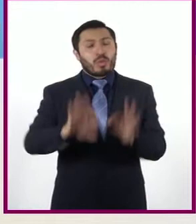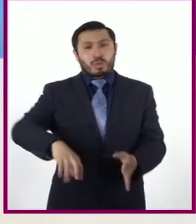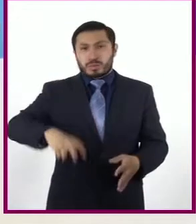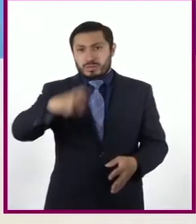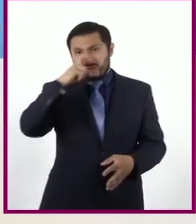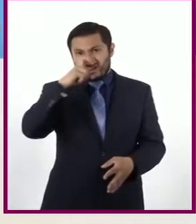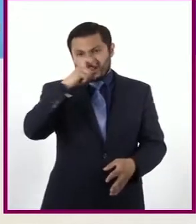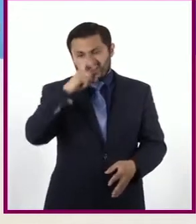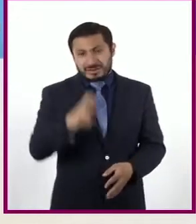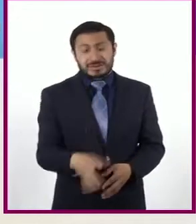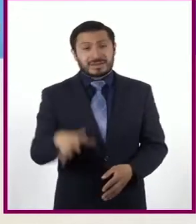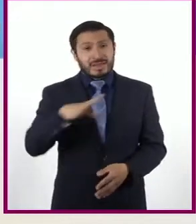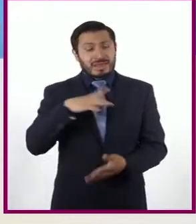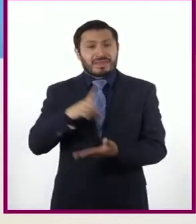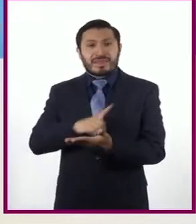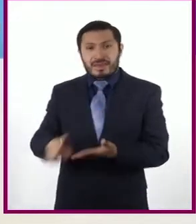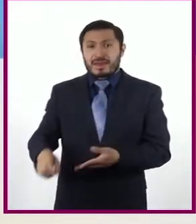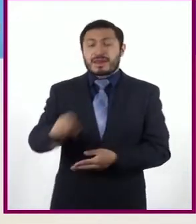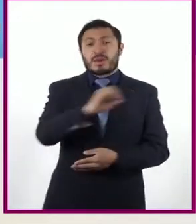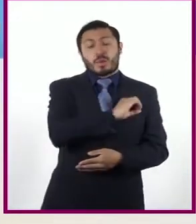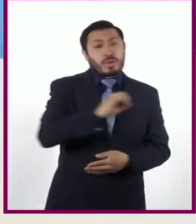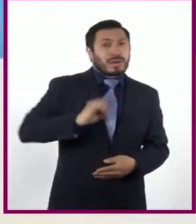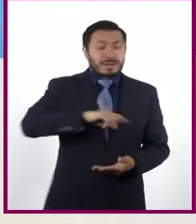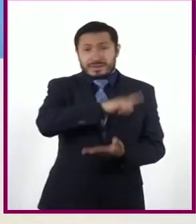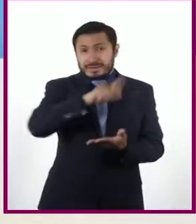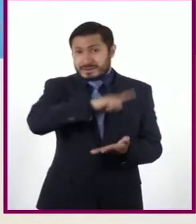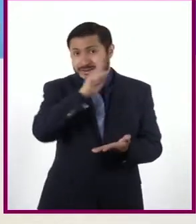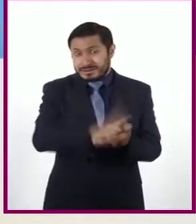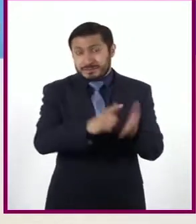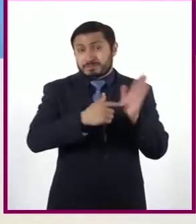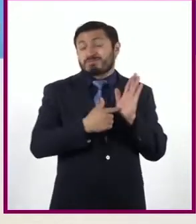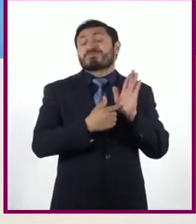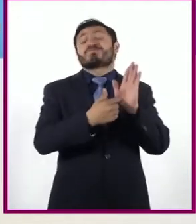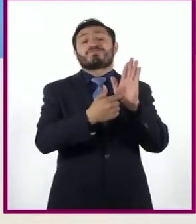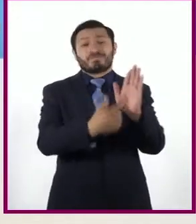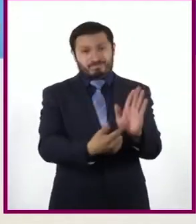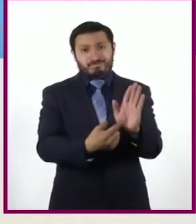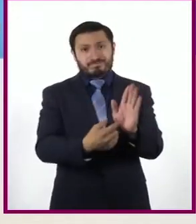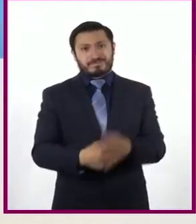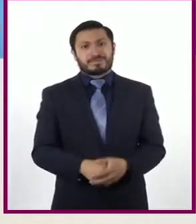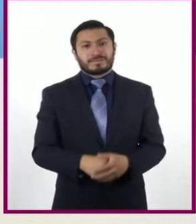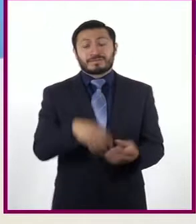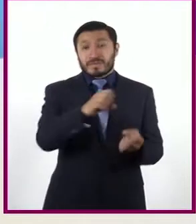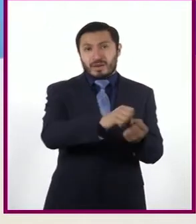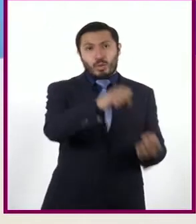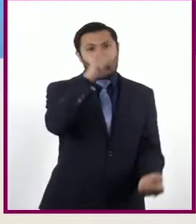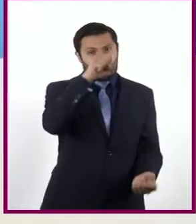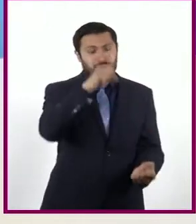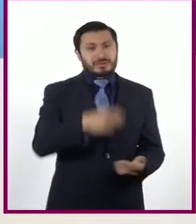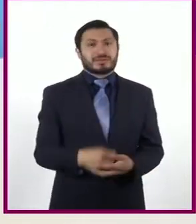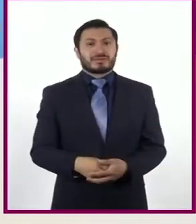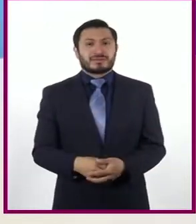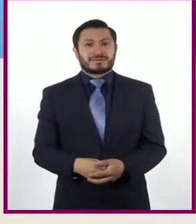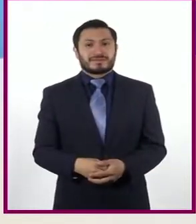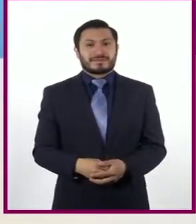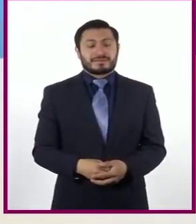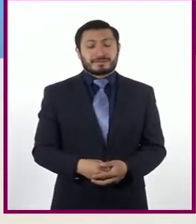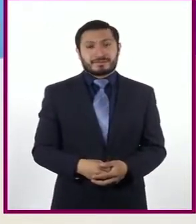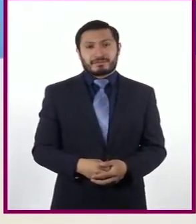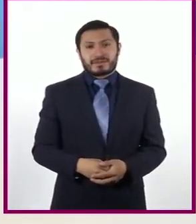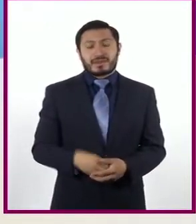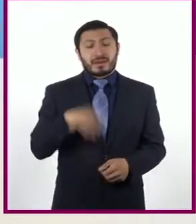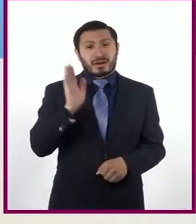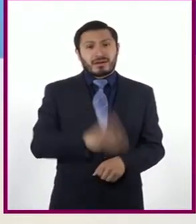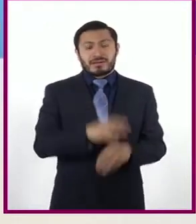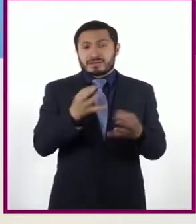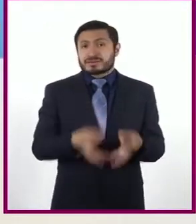de los derechos y obligaciones estipulados en nuestra máxima normativa, que es la Constitución. Entre sus